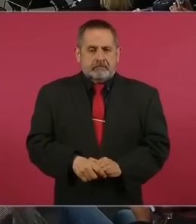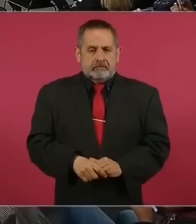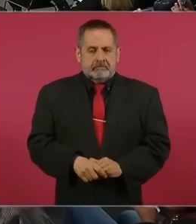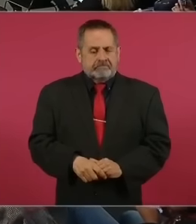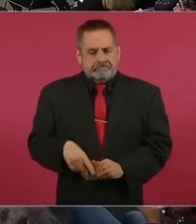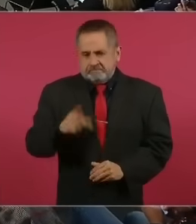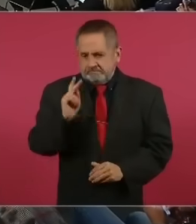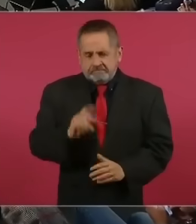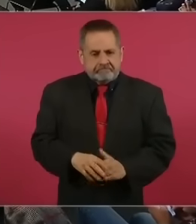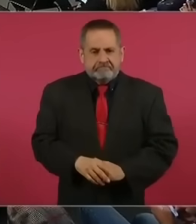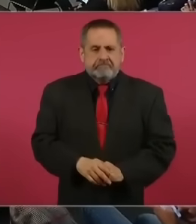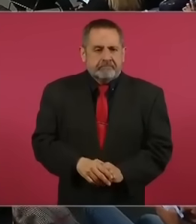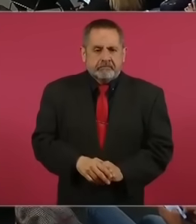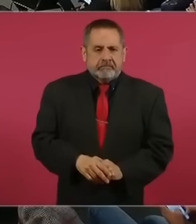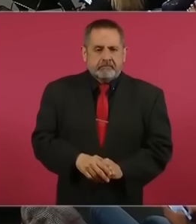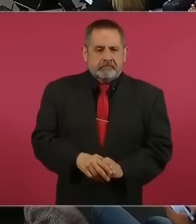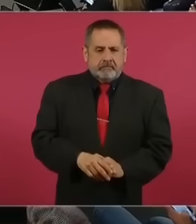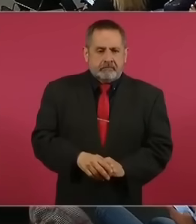Pero